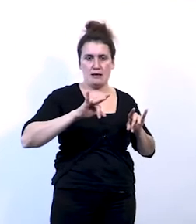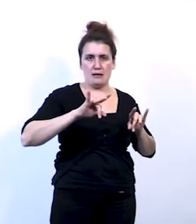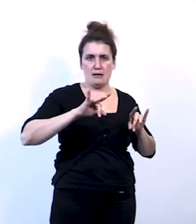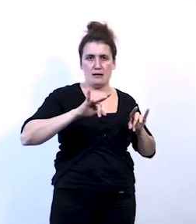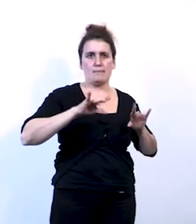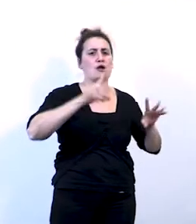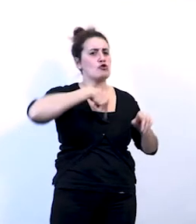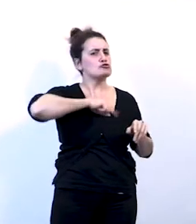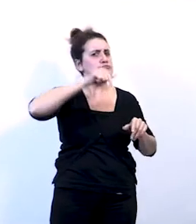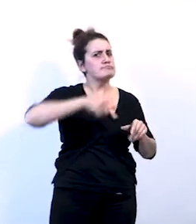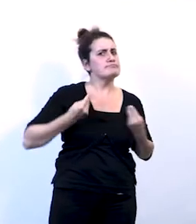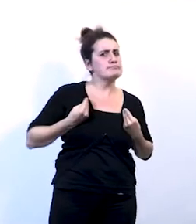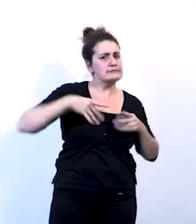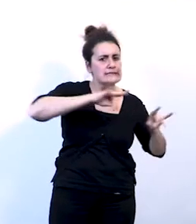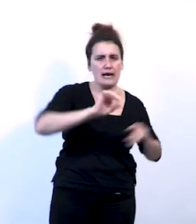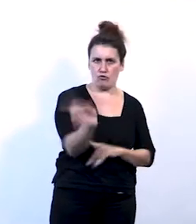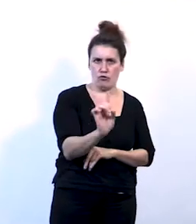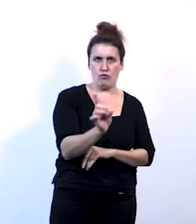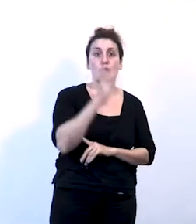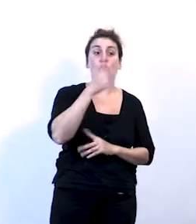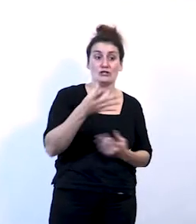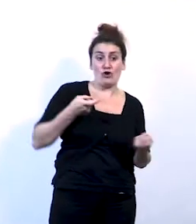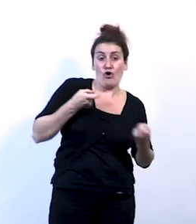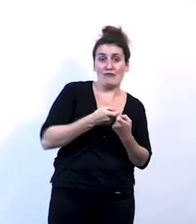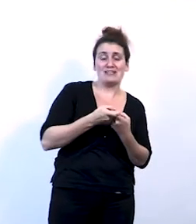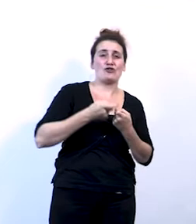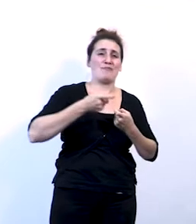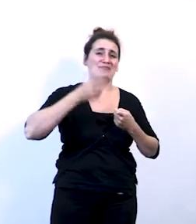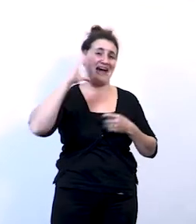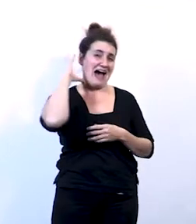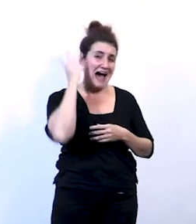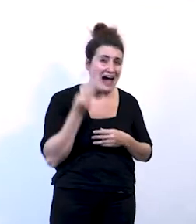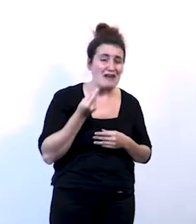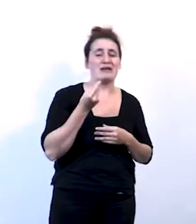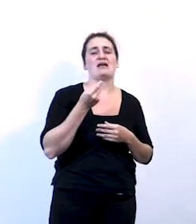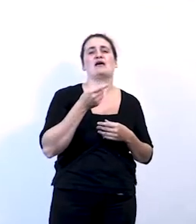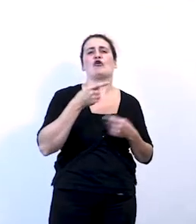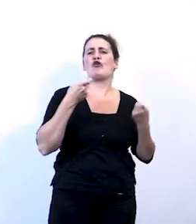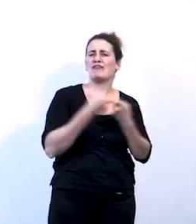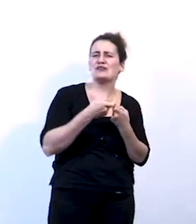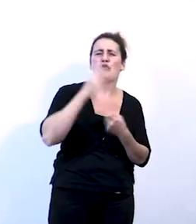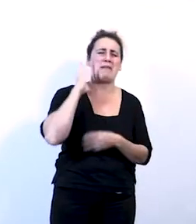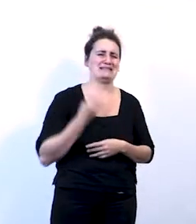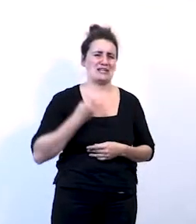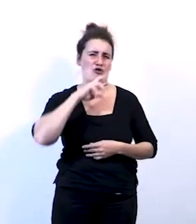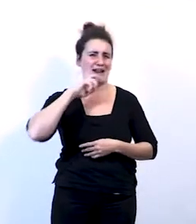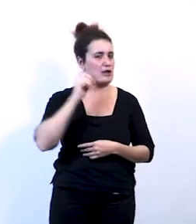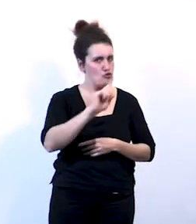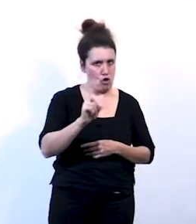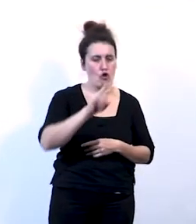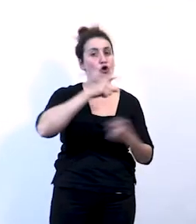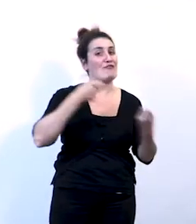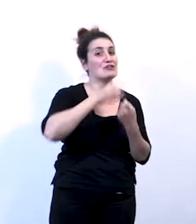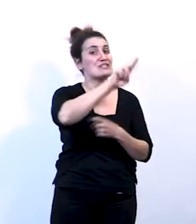esta tierra. Por eso mismo, cuando se dice conflicto árabe, conflicto palestino-israelí, no, el conflicto es el resultado. Hay que